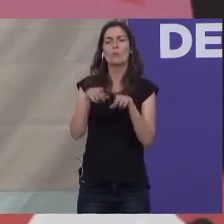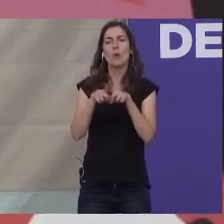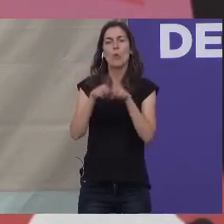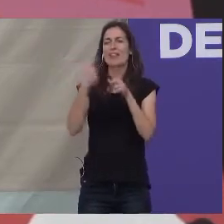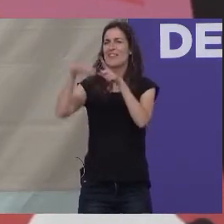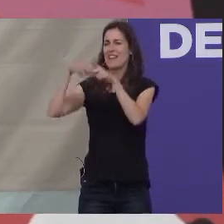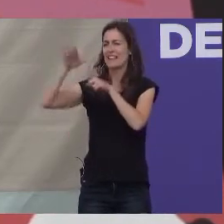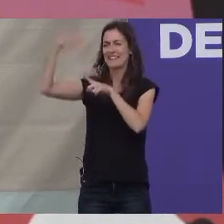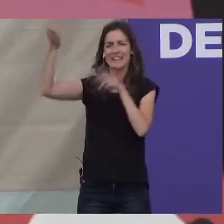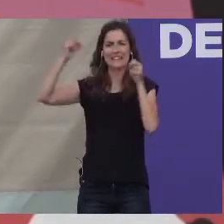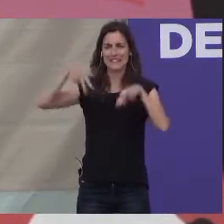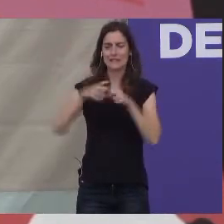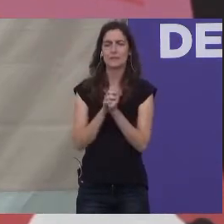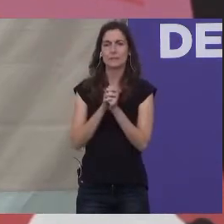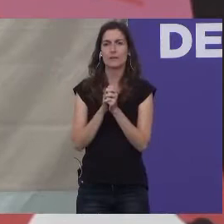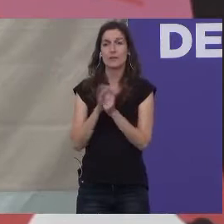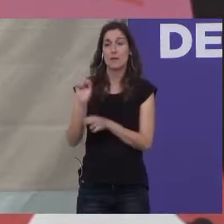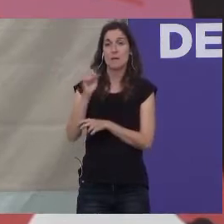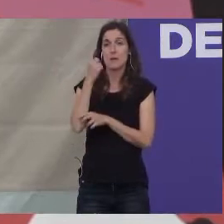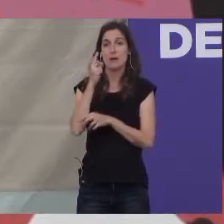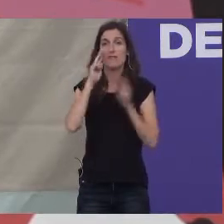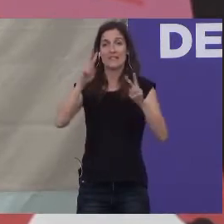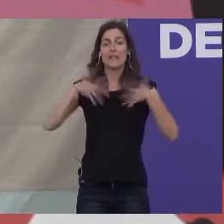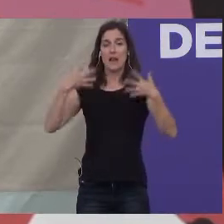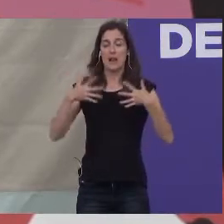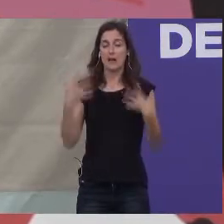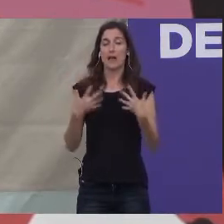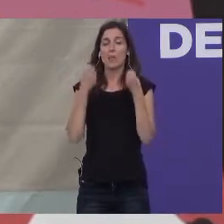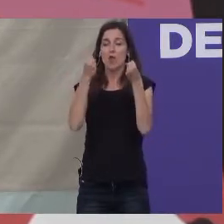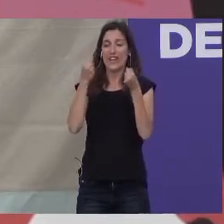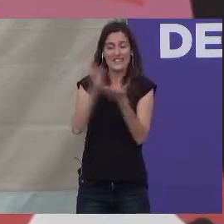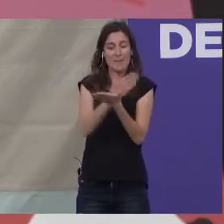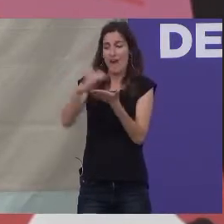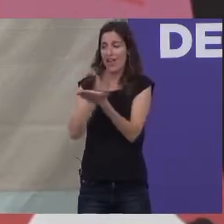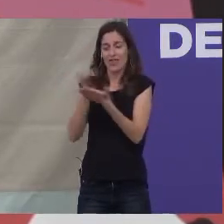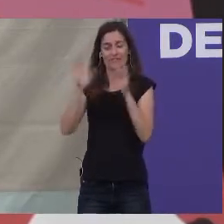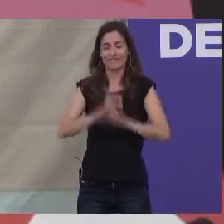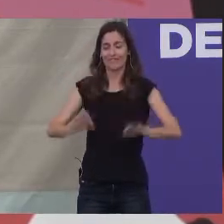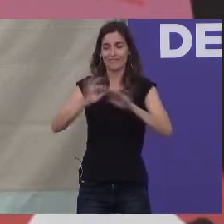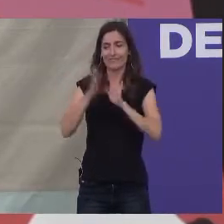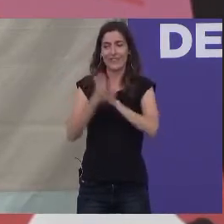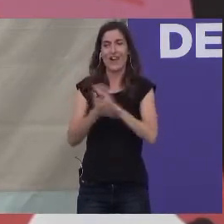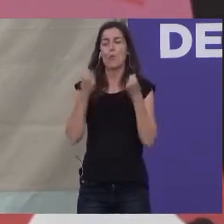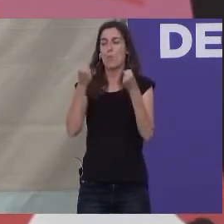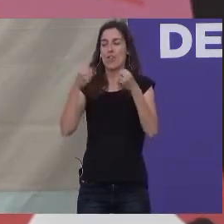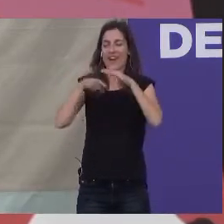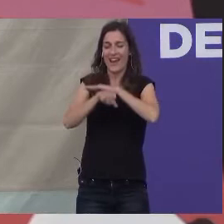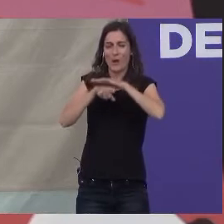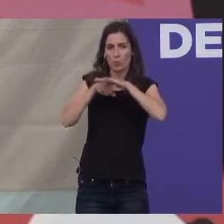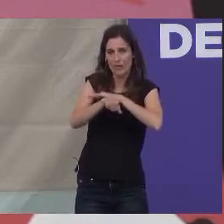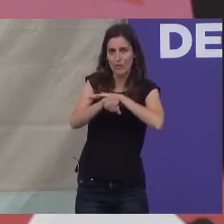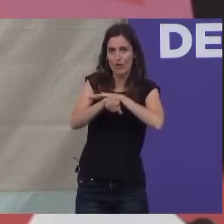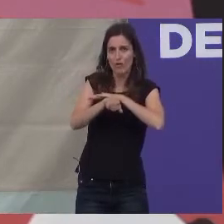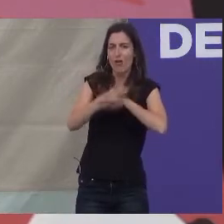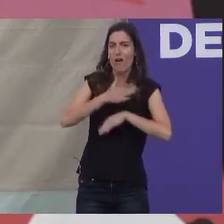injerencias externas. Tras el primer Vista Alegre, esa separación de poderes no se produjo, lo que provocó que el poder ejecutivo del partido